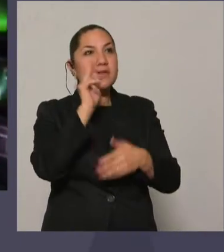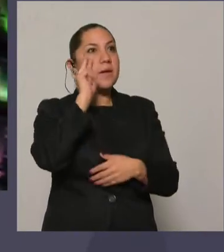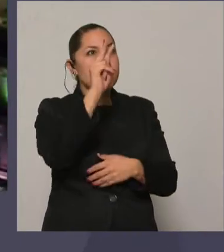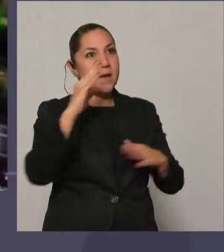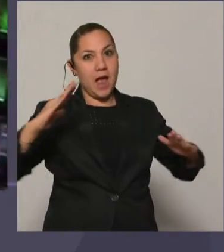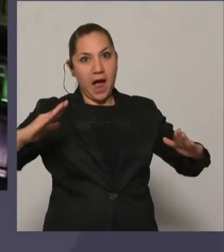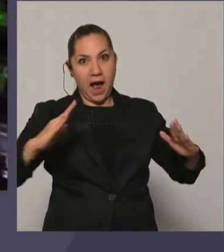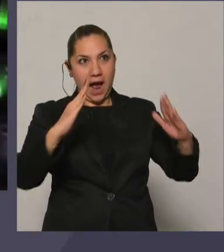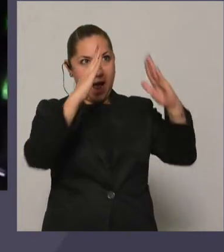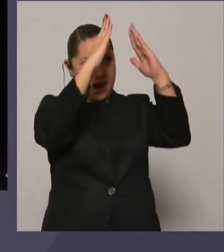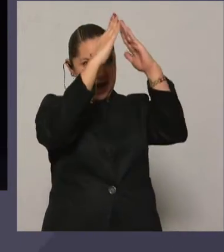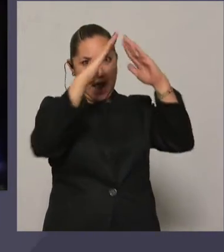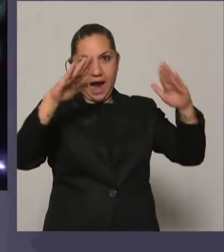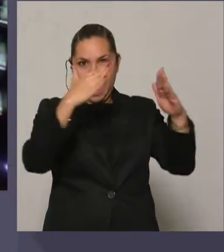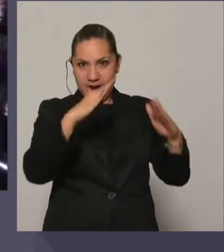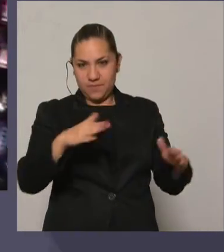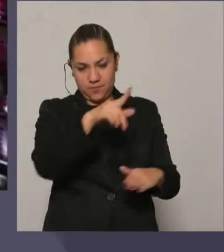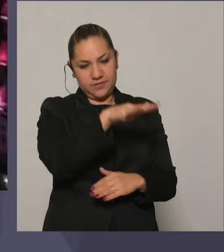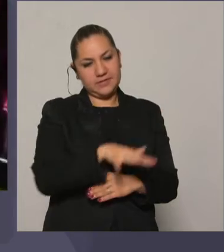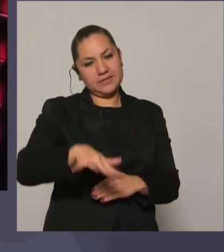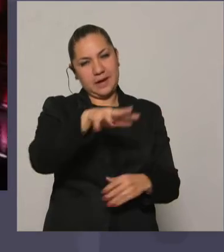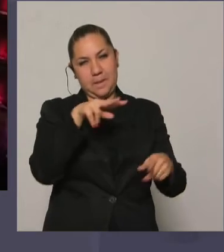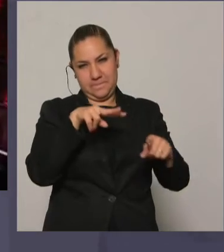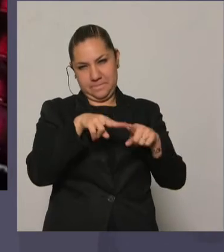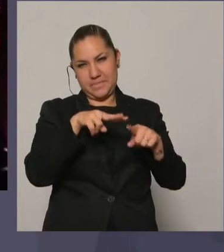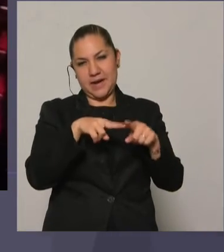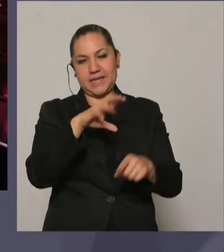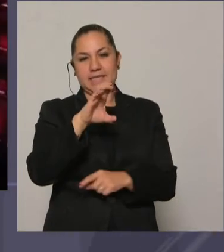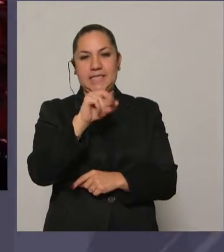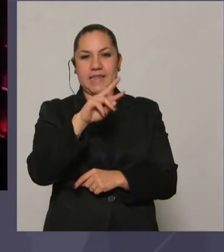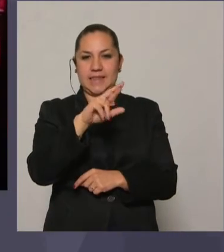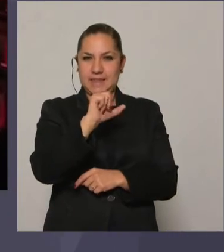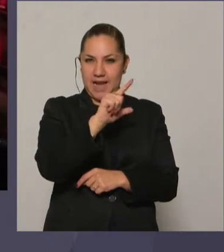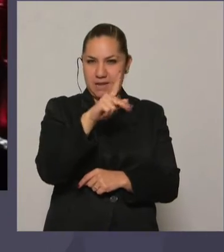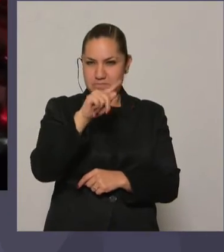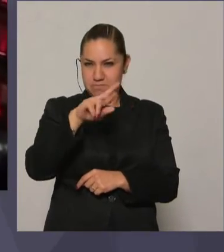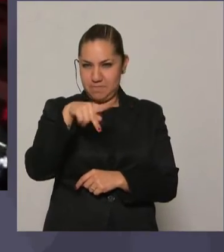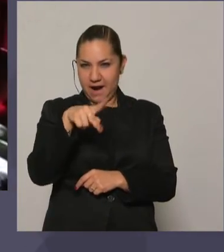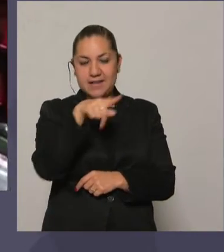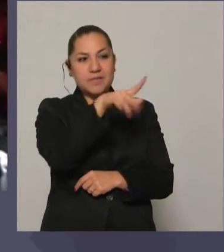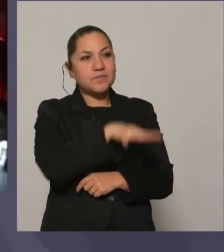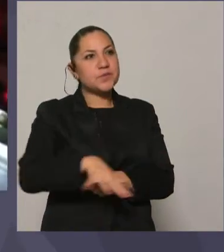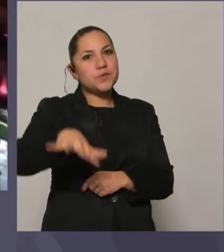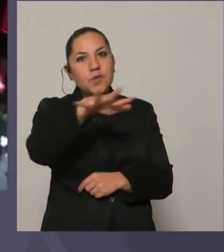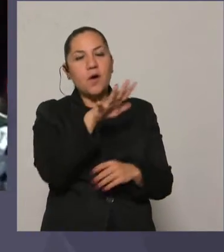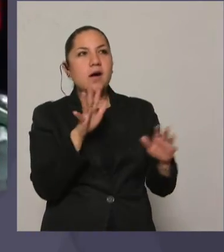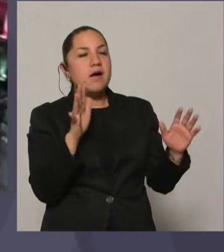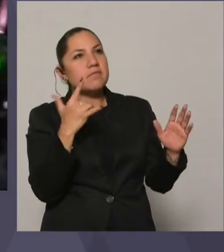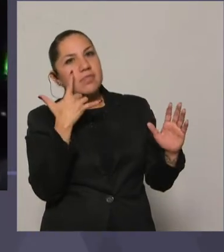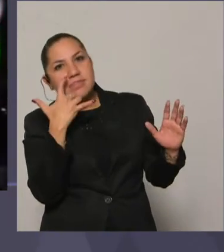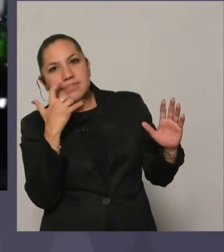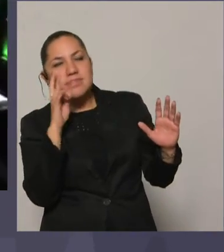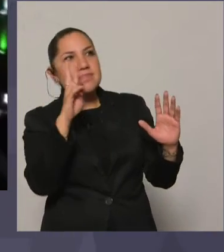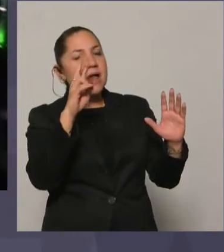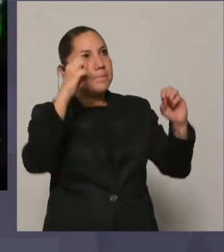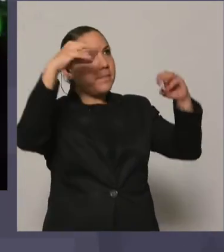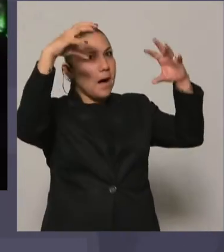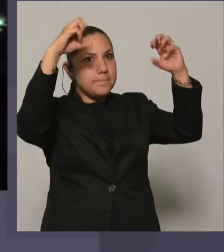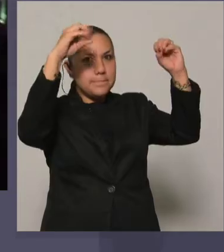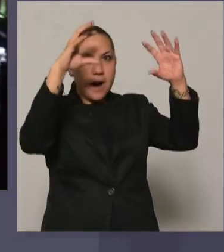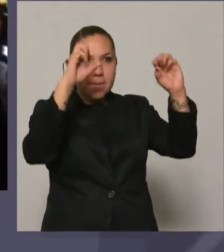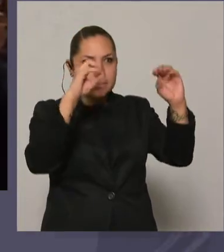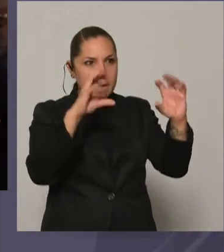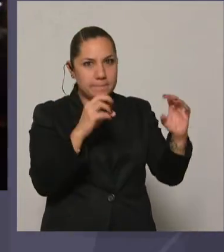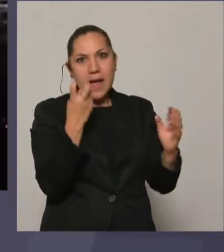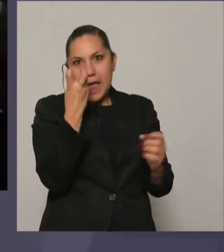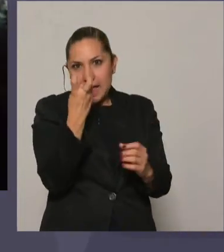ahí en Central Park, pues aquí anteriormente, como mencionas, en los 80s, íbamos toda la familia, abuelos, tíos, nietos, a ver